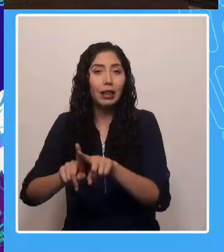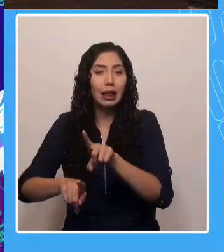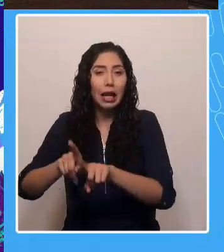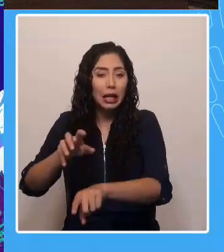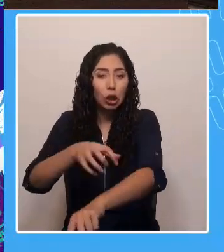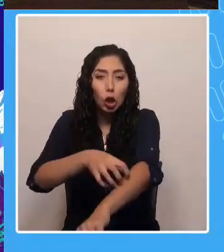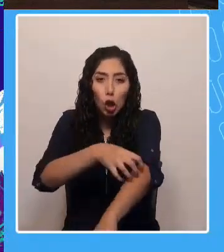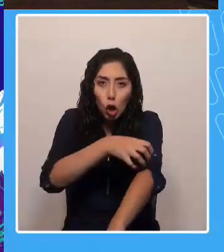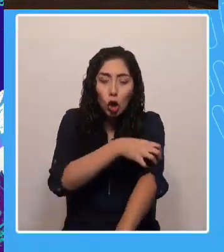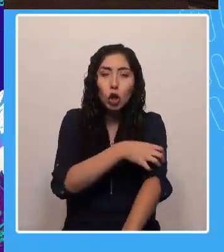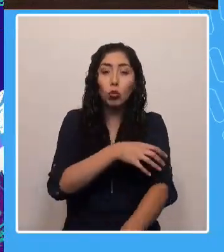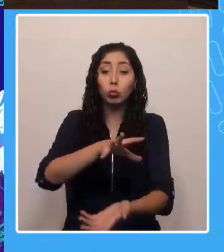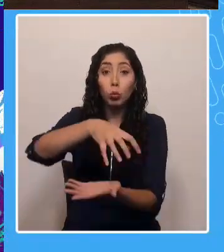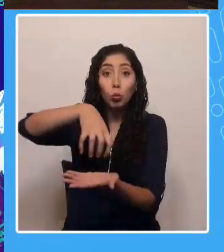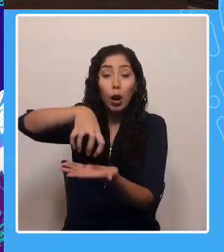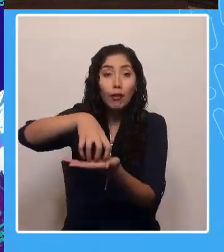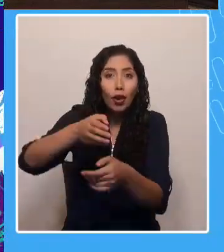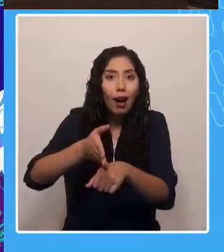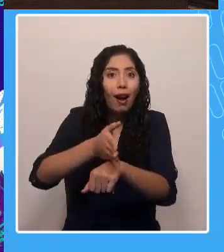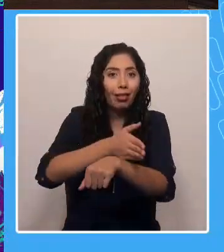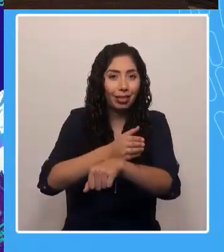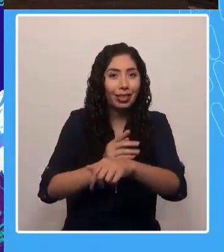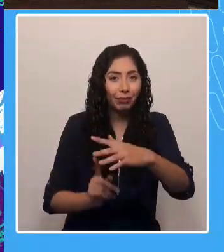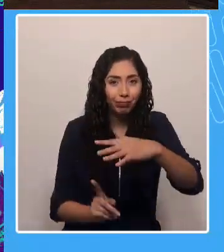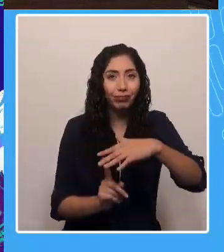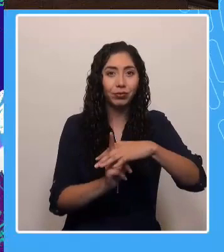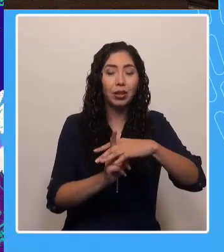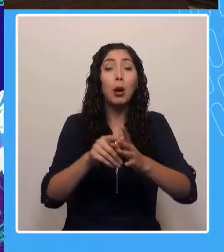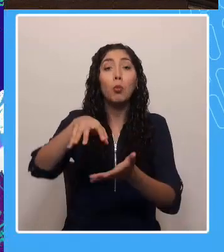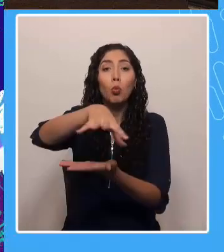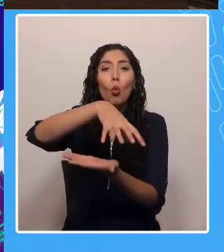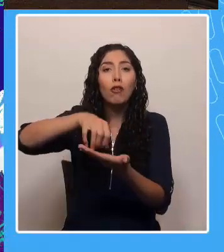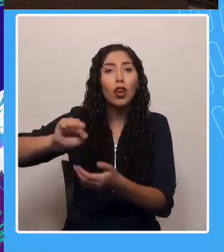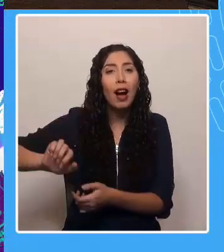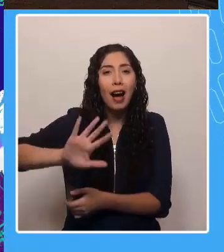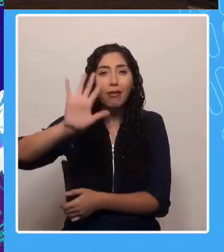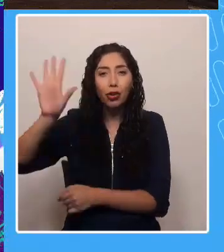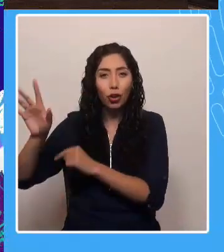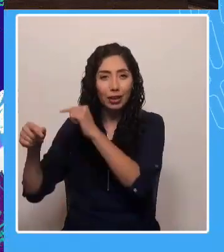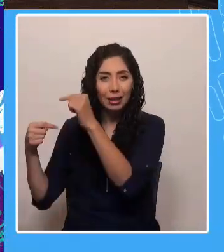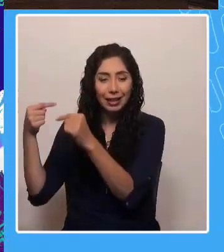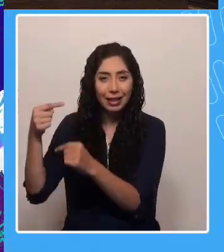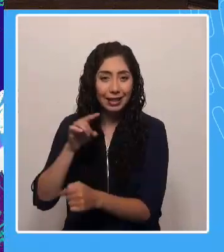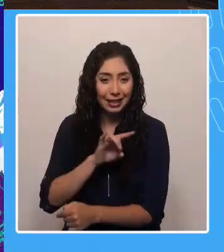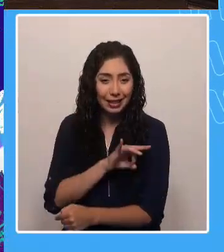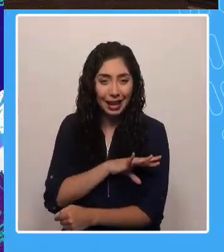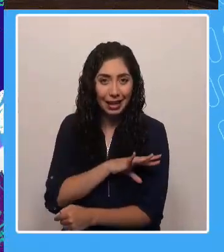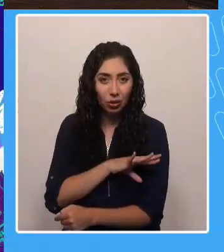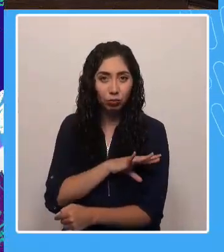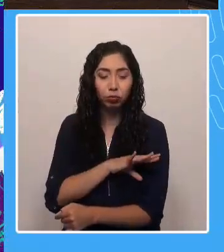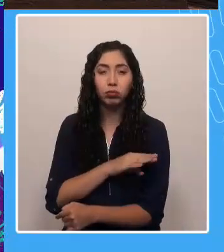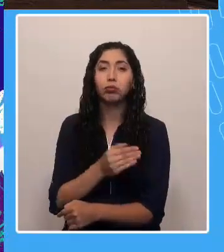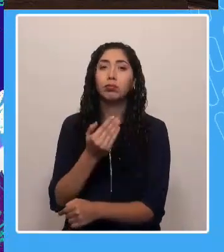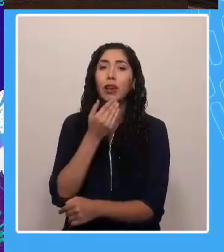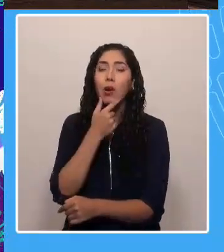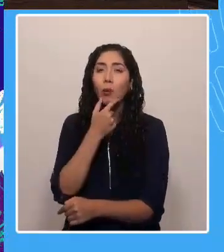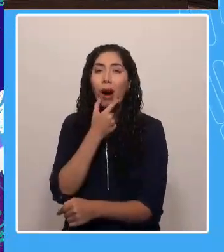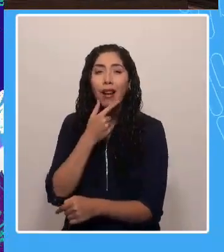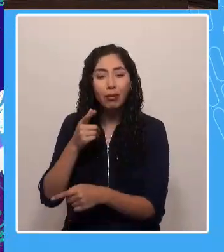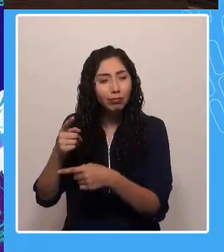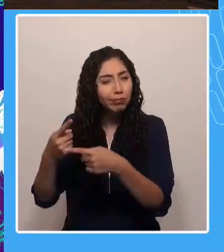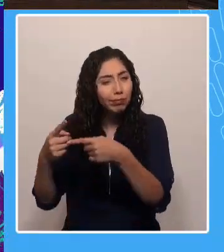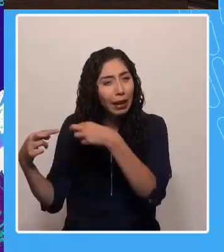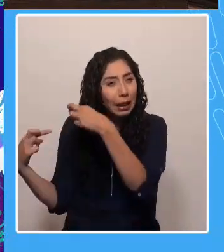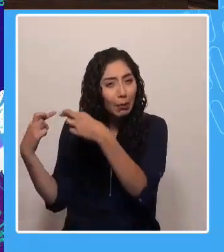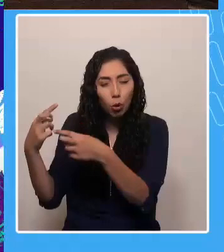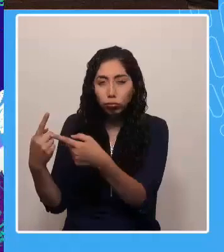los pueblos preexistentes, del pueblo tribal afrodescendiente chileno, el arqueológico y el paleontológico, todo lo que conforma